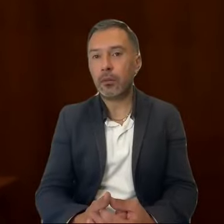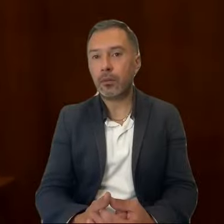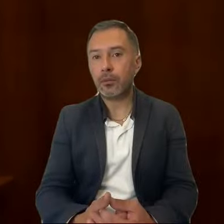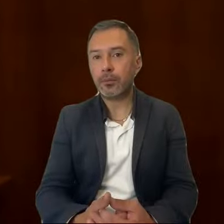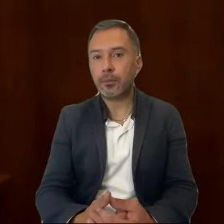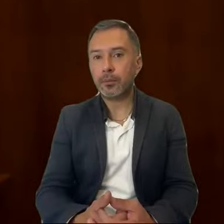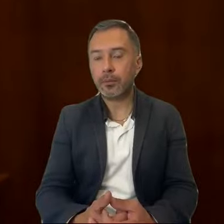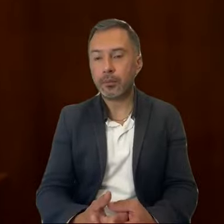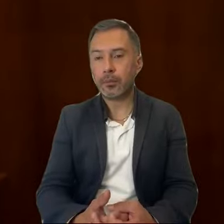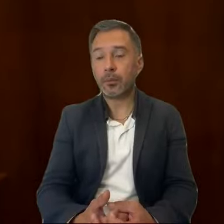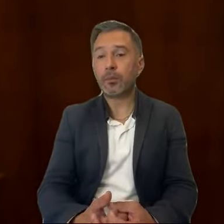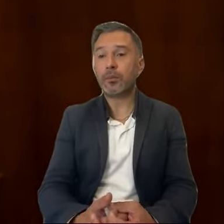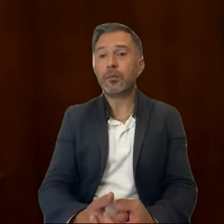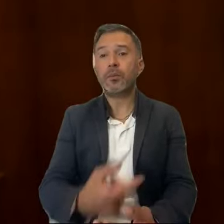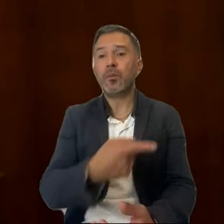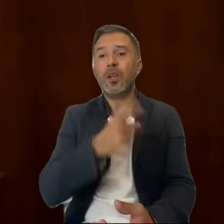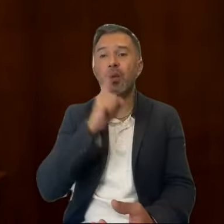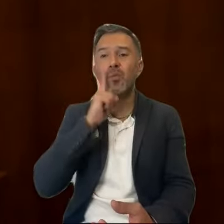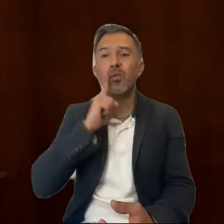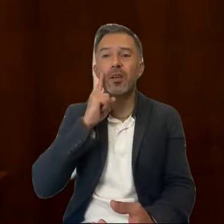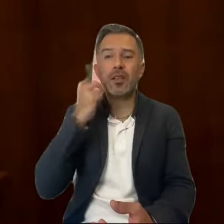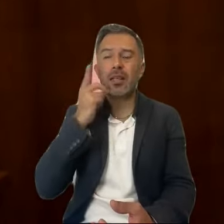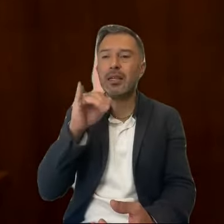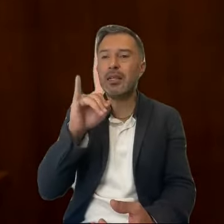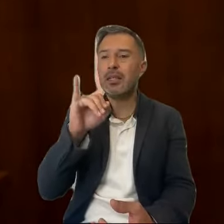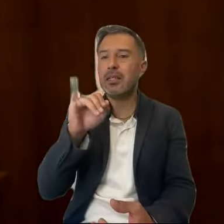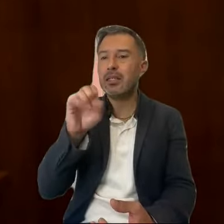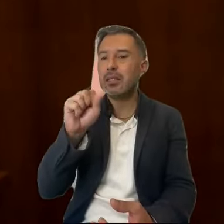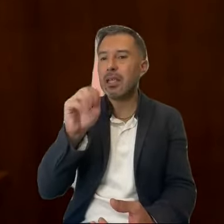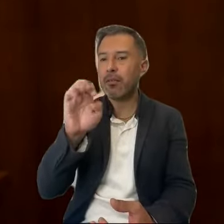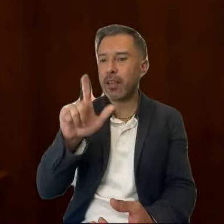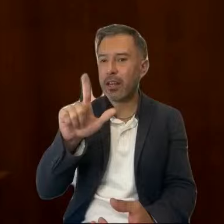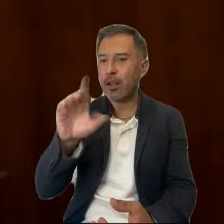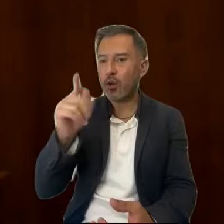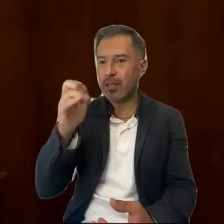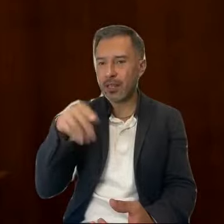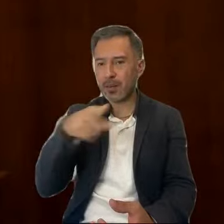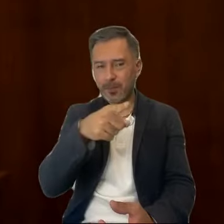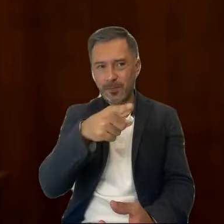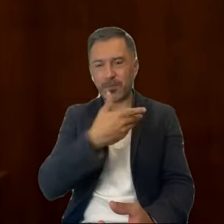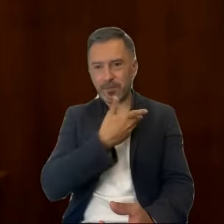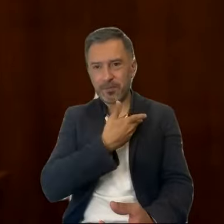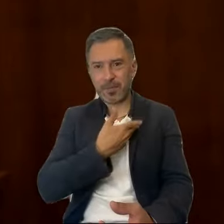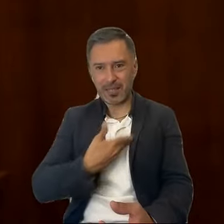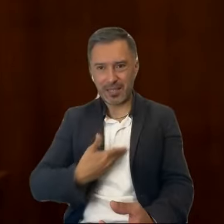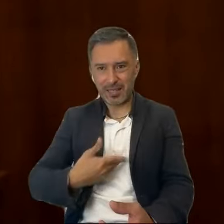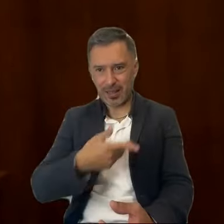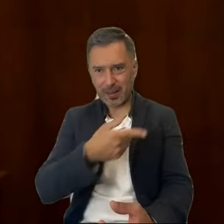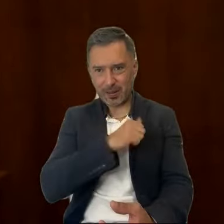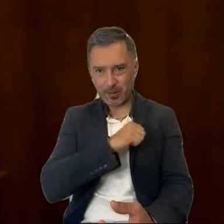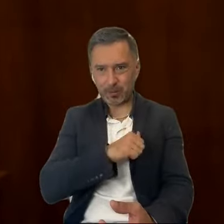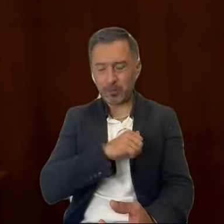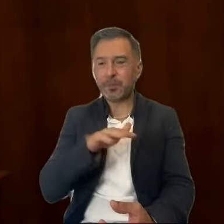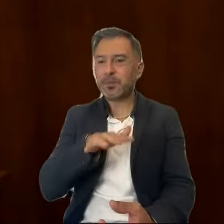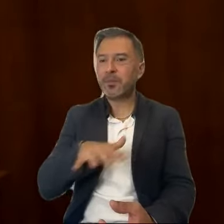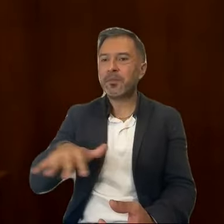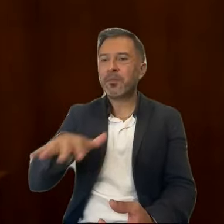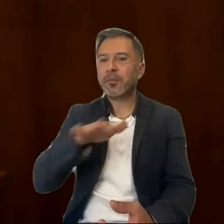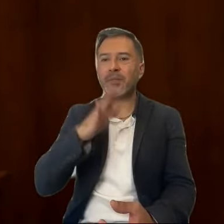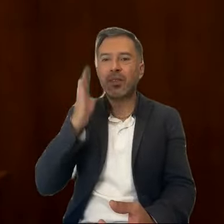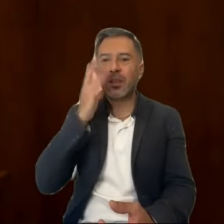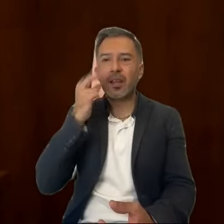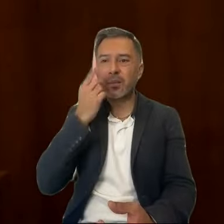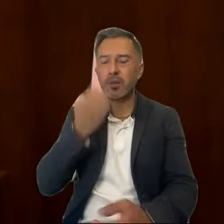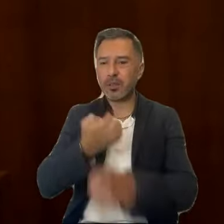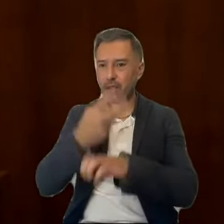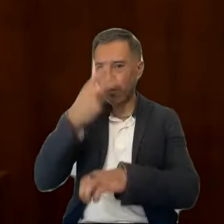Diputada Isabel Sánchez Holguín, presidenta de la directiva de la 61ª legislatura del Estado de